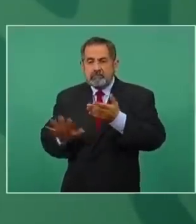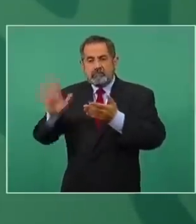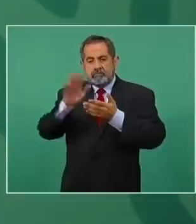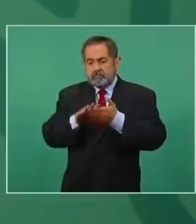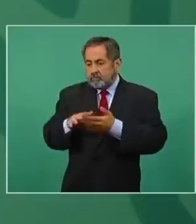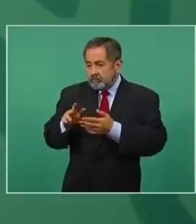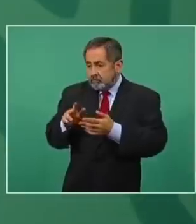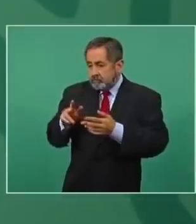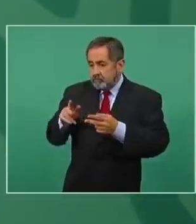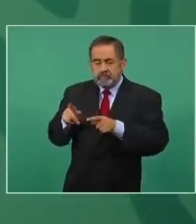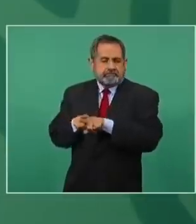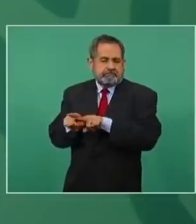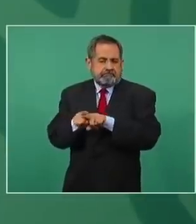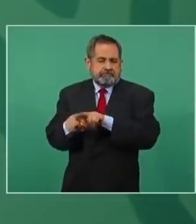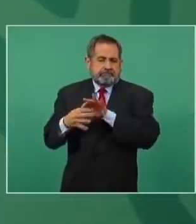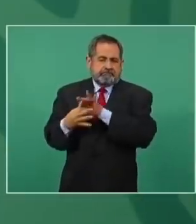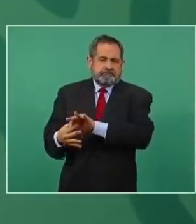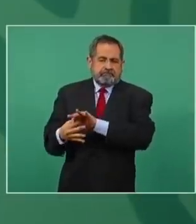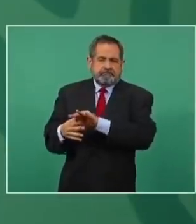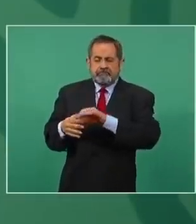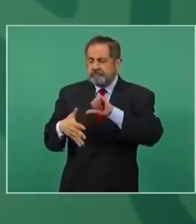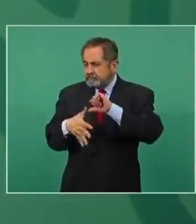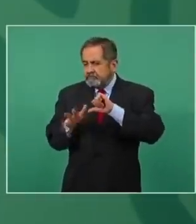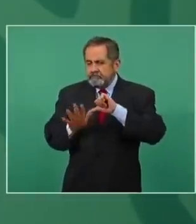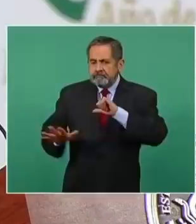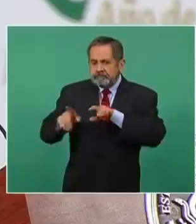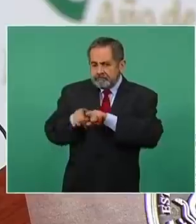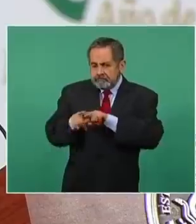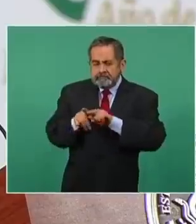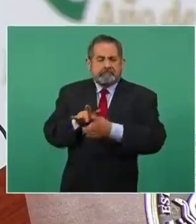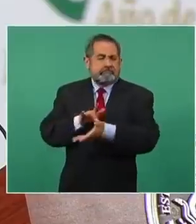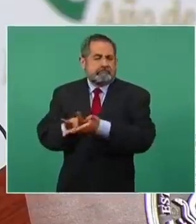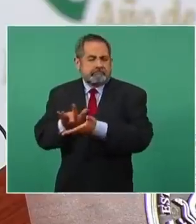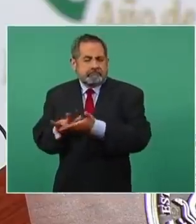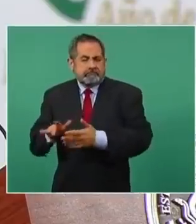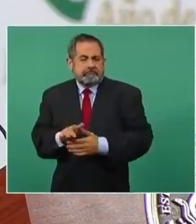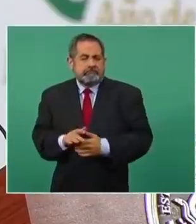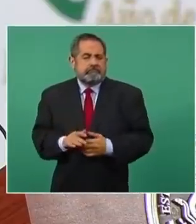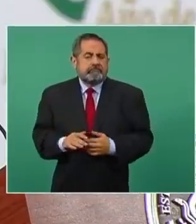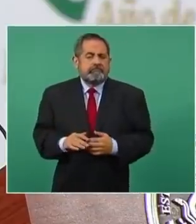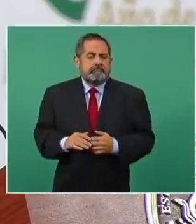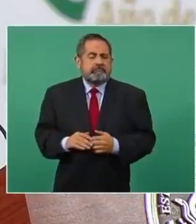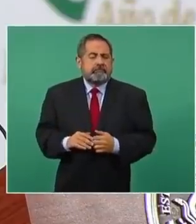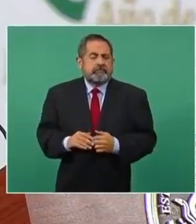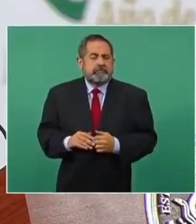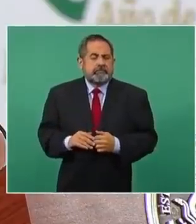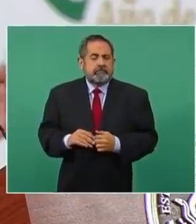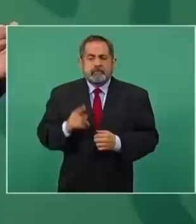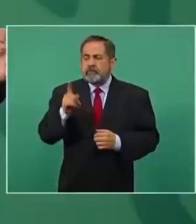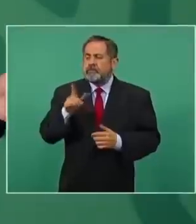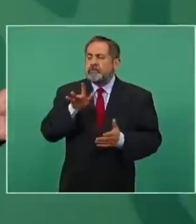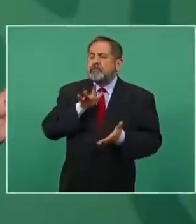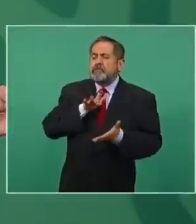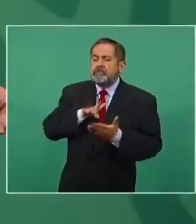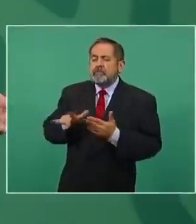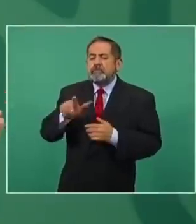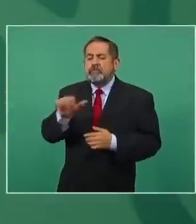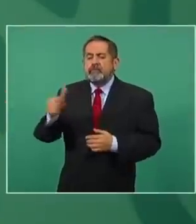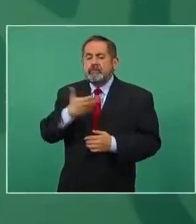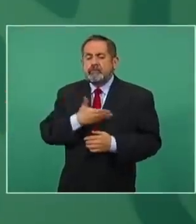hermanos, porque esto no es sólo apoyar a un presidente